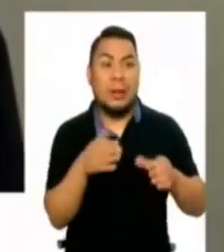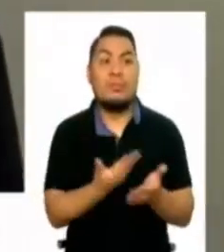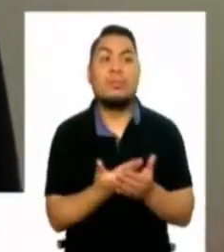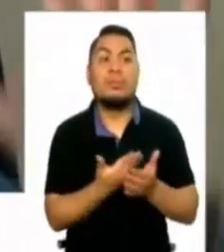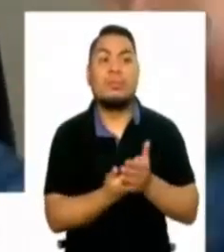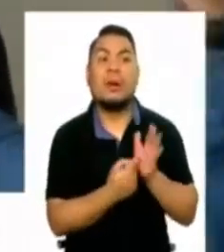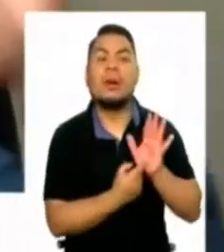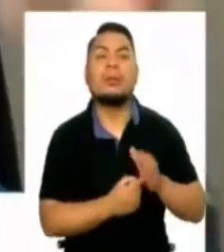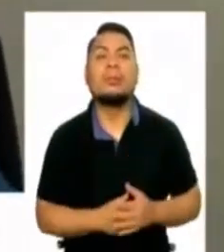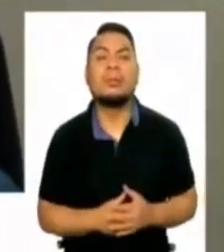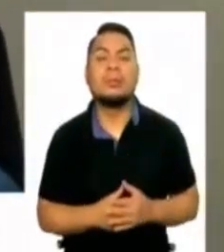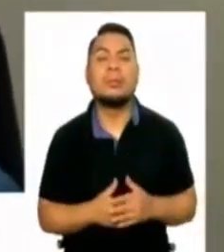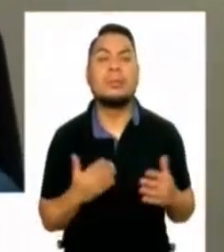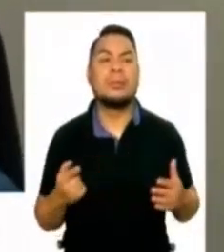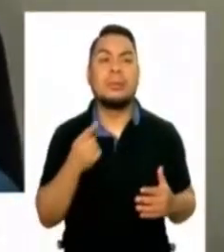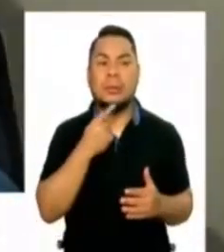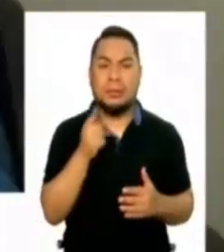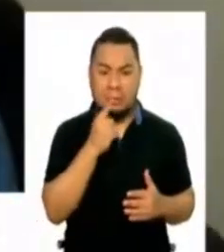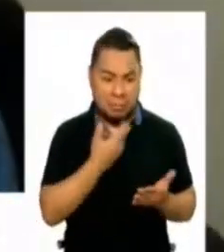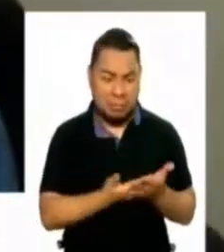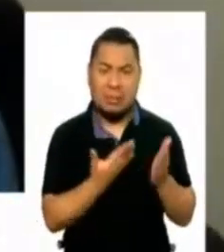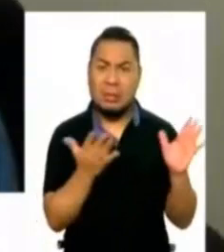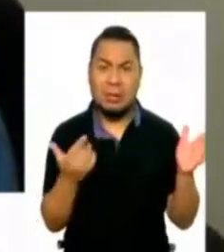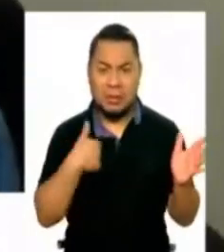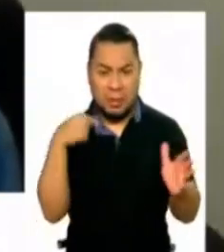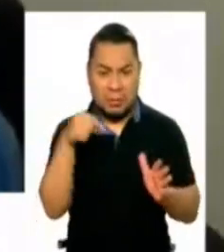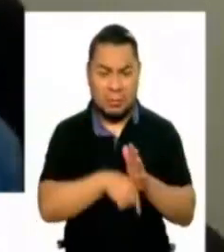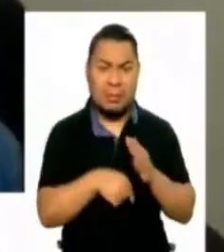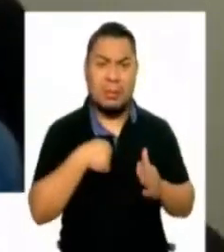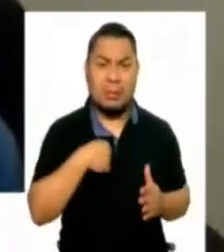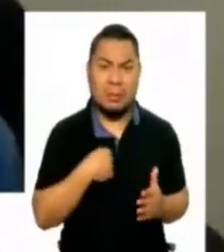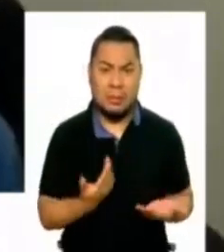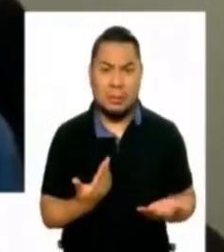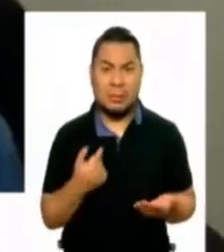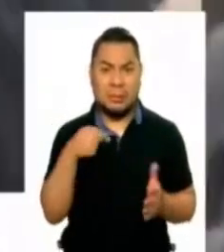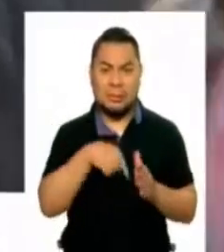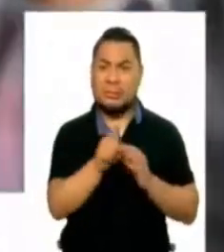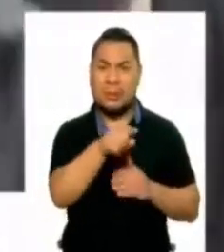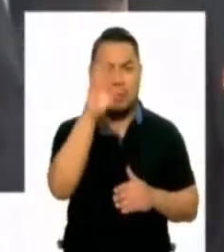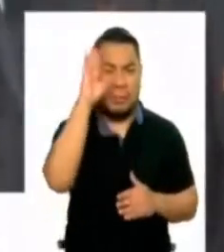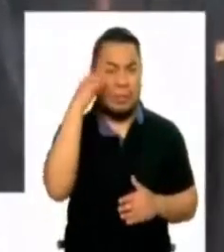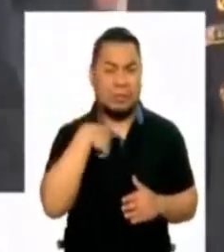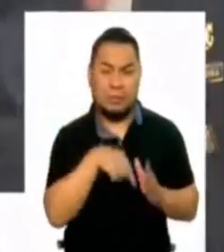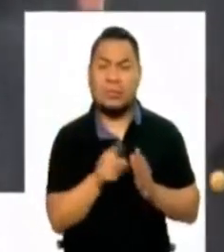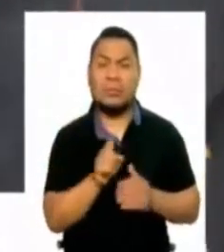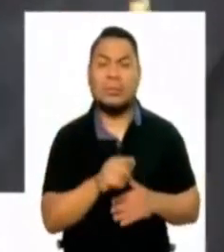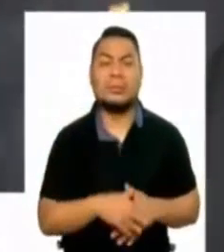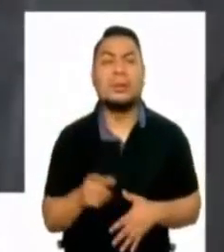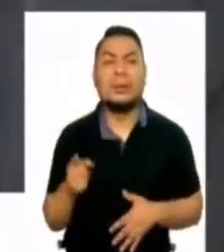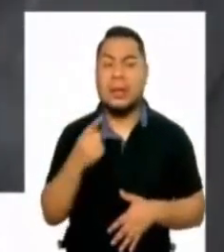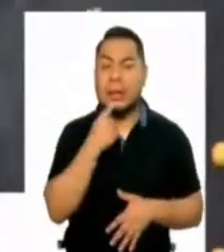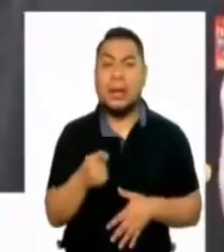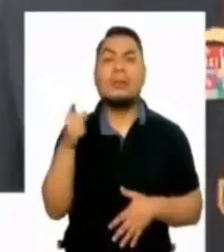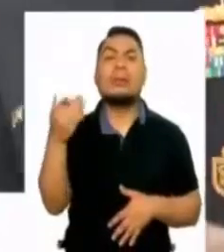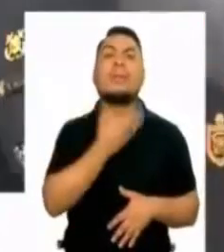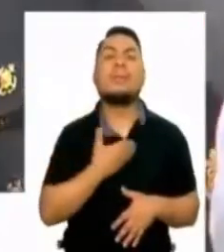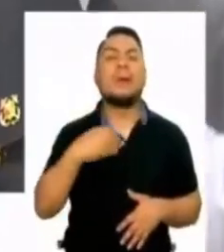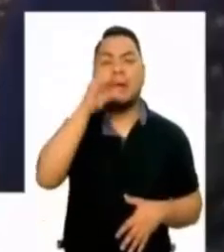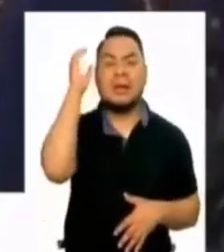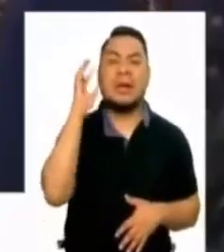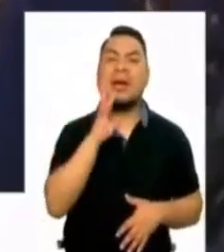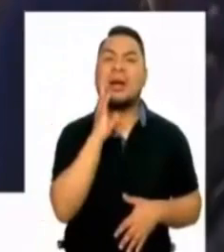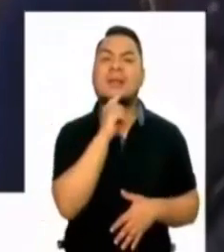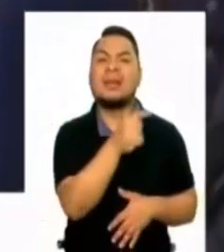pruebas, no disparo. Yo no he matado ni ordené matar a esos policías. También se refirió al presidente Pedro